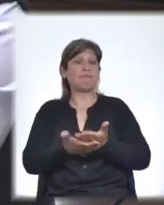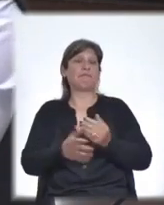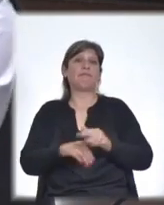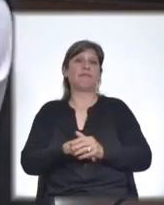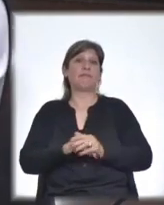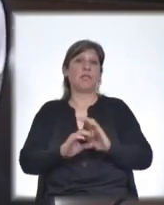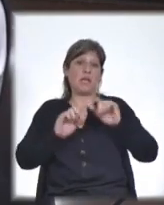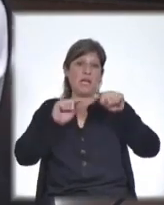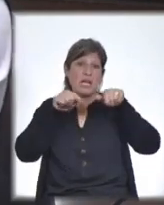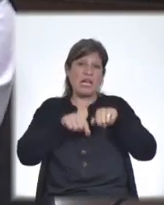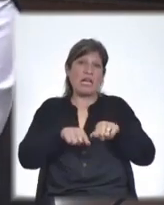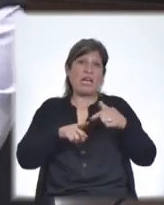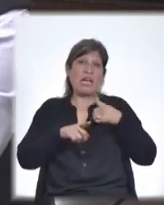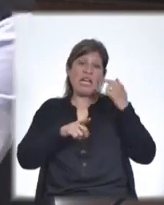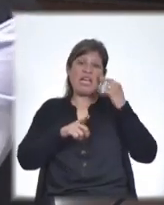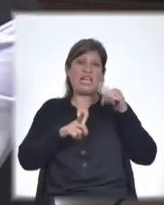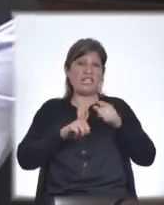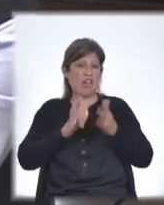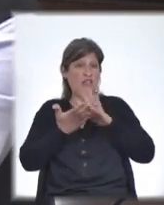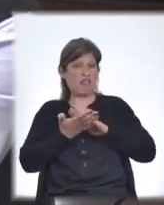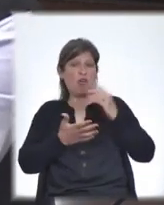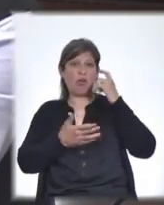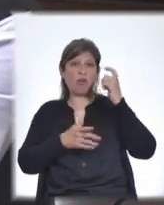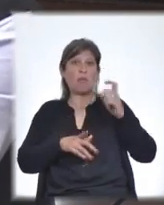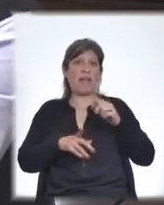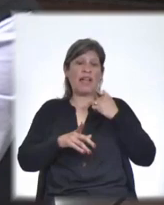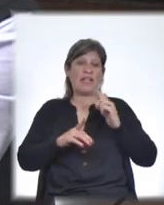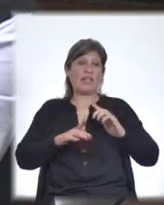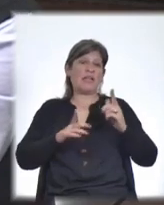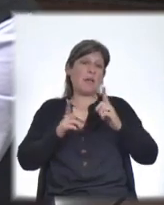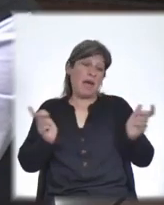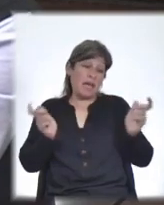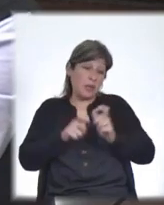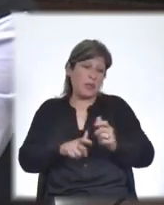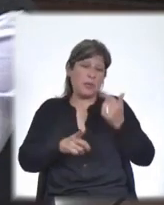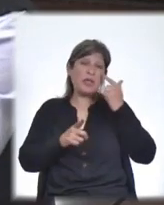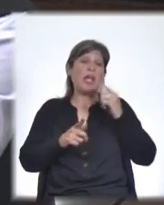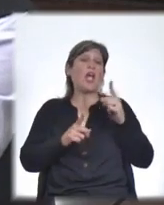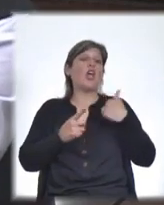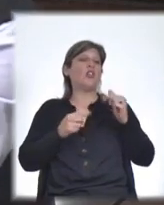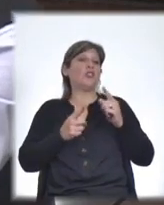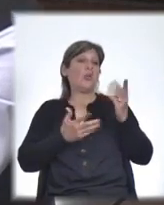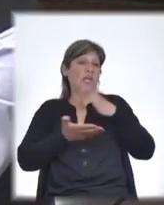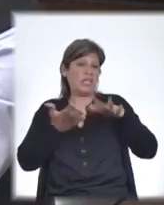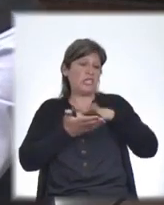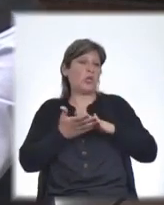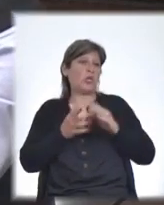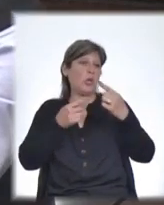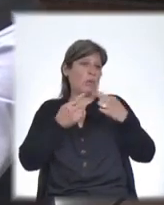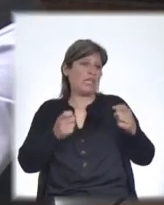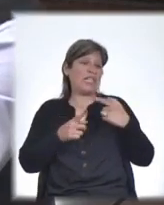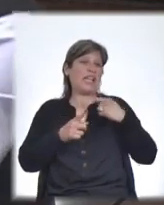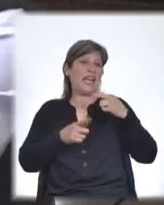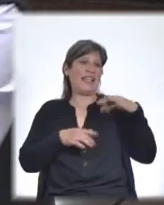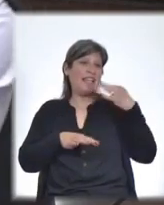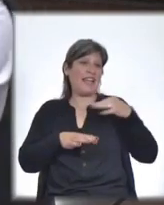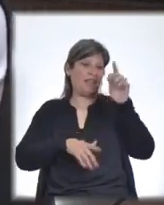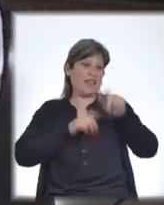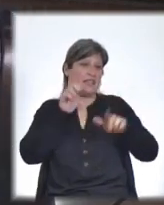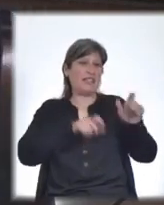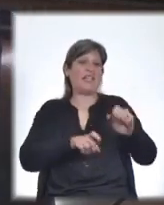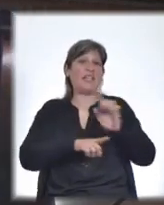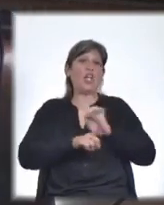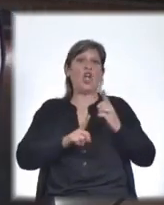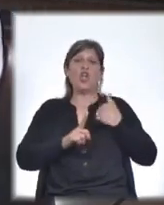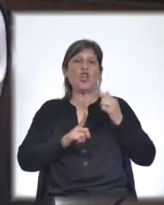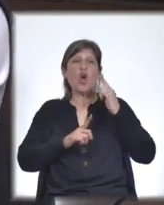Este perimido liberalismo que pretende minimizar el efecto que tienen las condiciones materiales sobre la vida de las personas, que no considera la acción